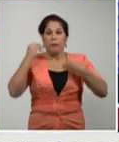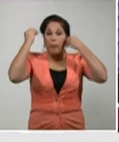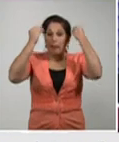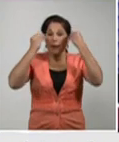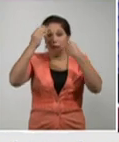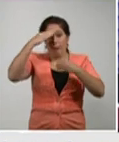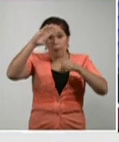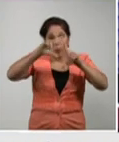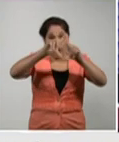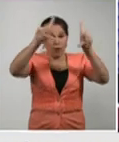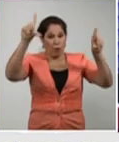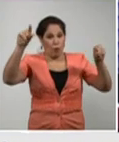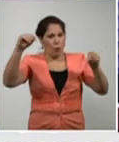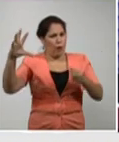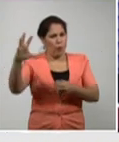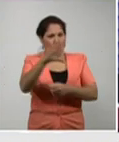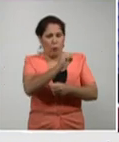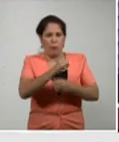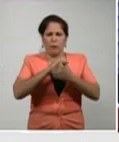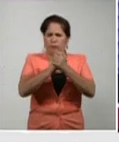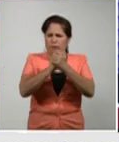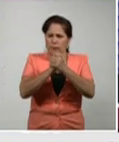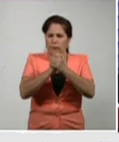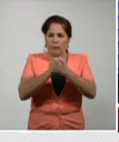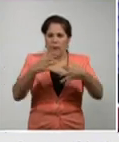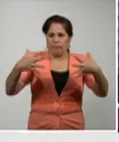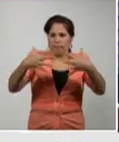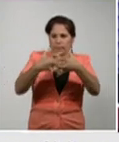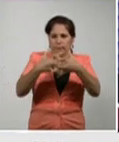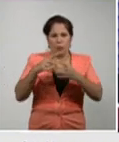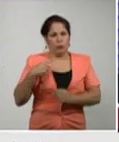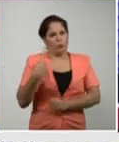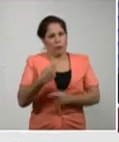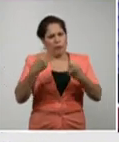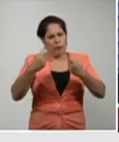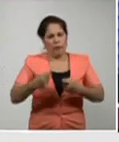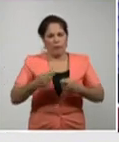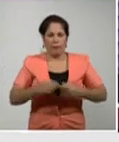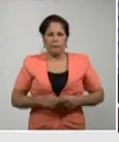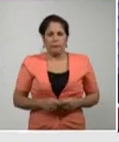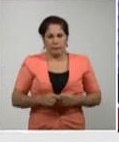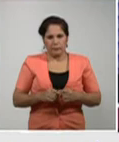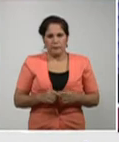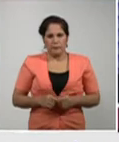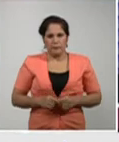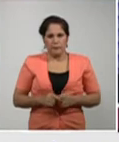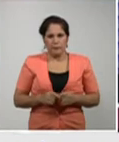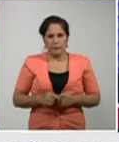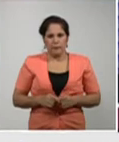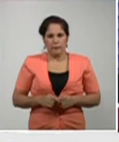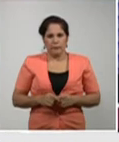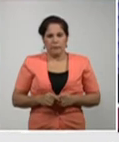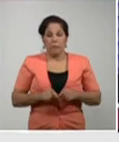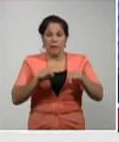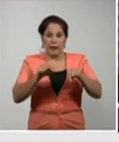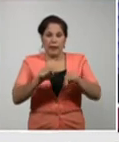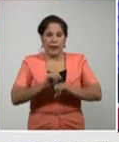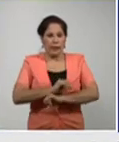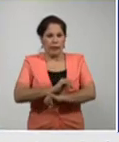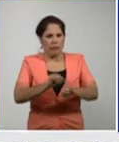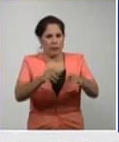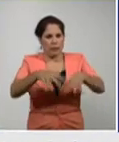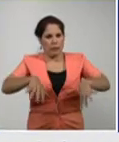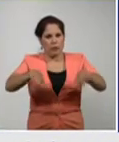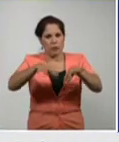darnos cuenta de la parte que nos toca jugar en esta pandemia. Hasta aquí, Gisela, la situación de